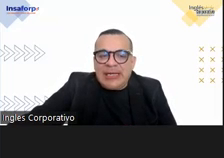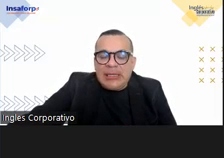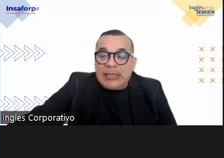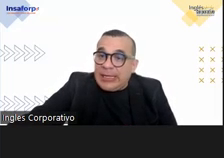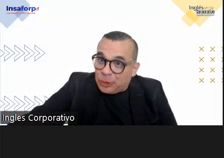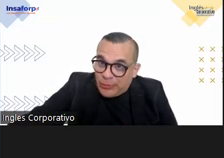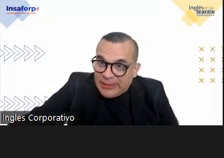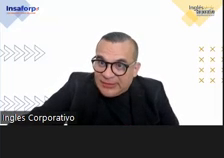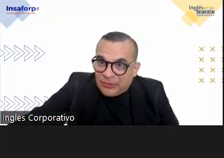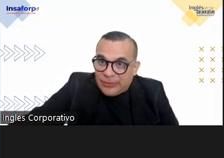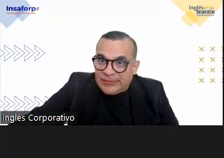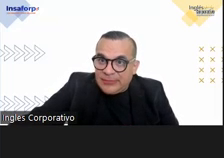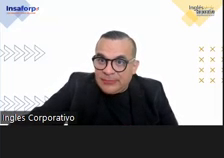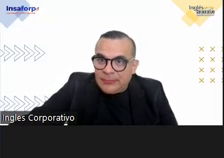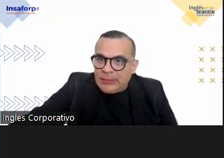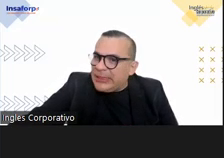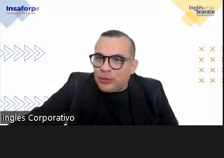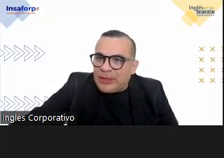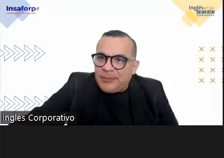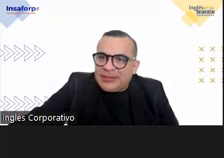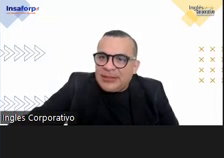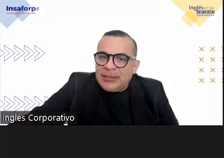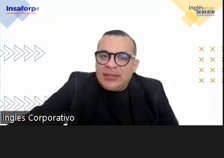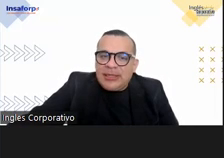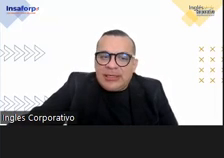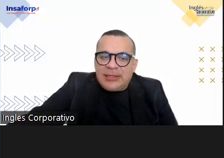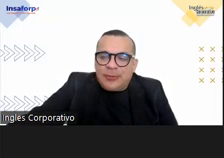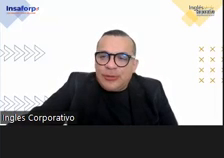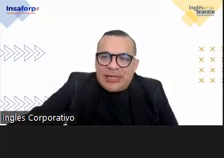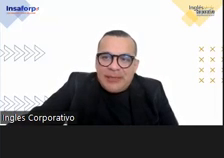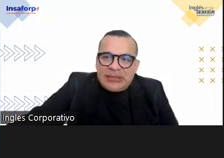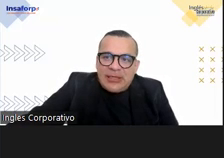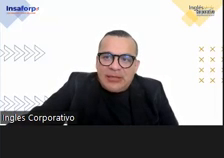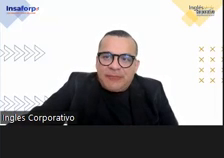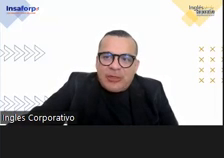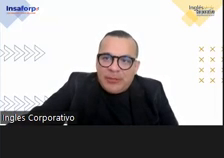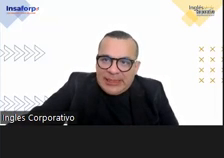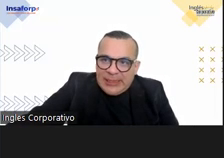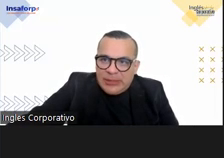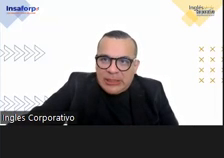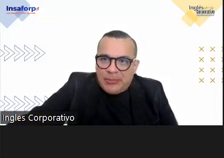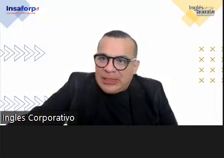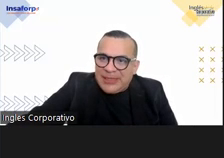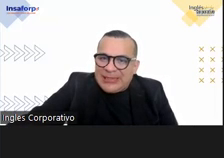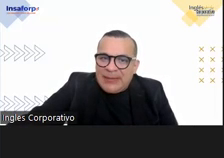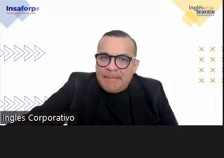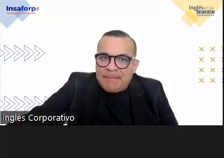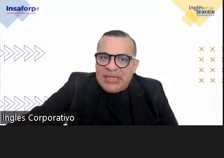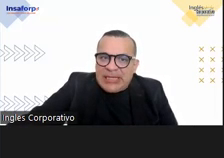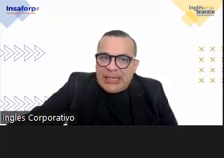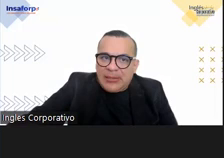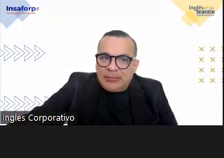mando integral en toma de decisiones. Indudablemente, una herramienta fenomenal, una